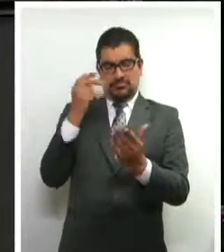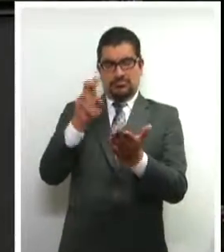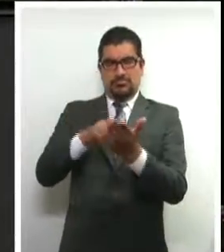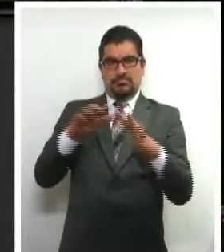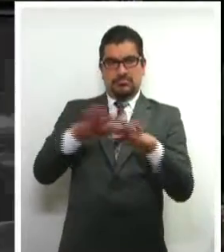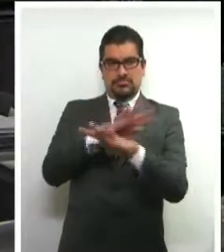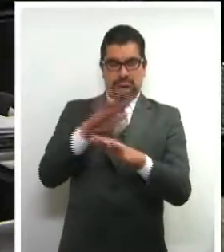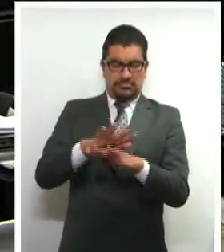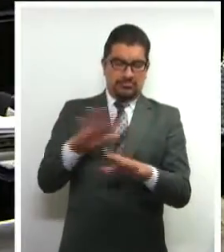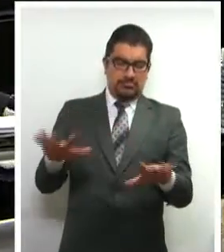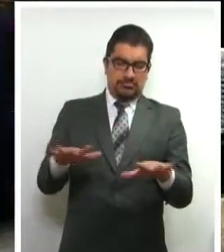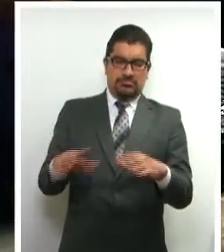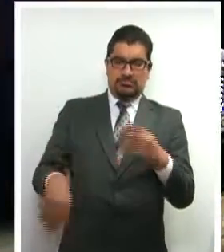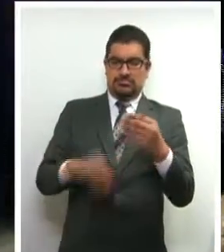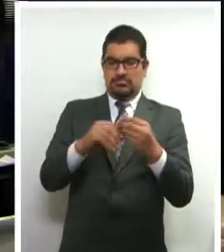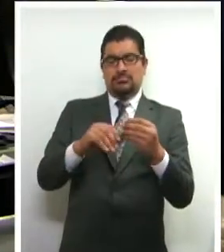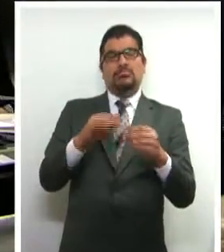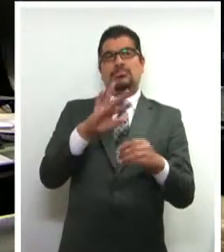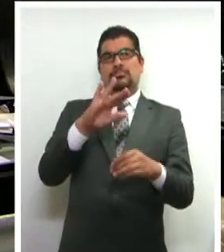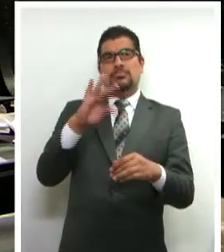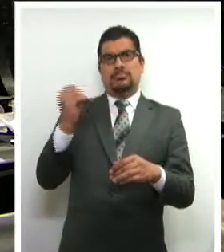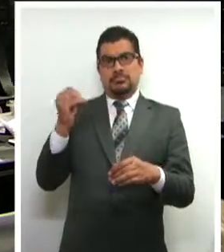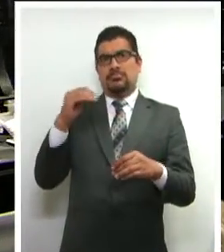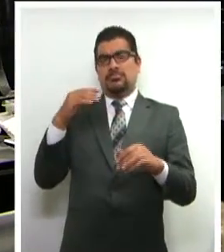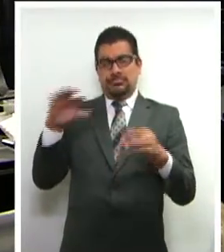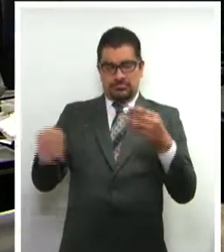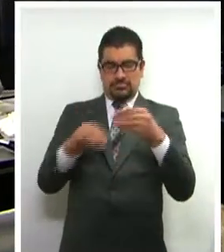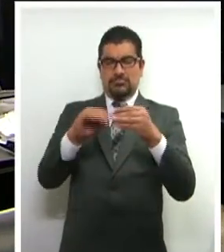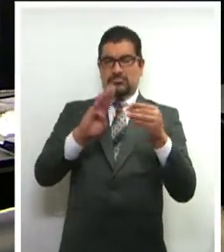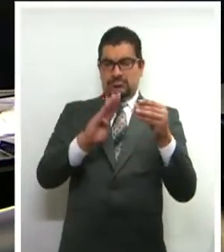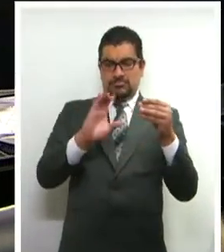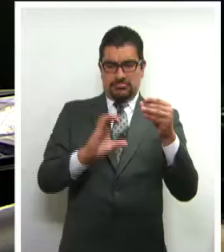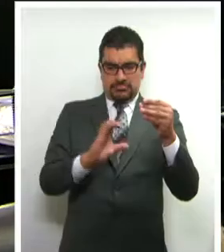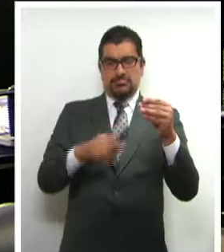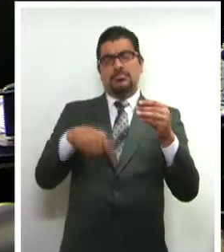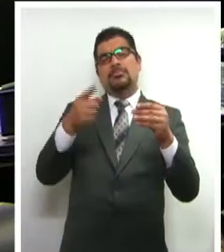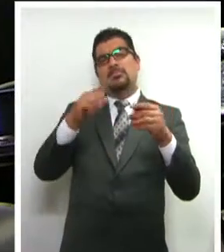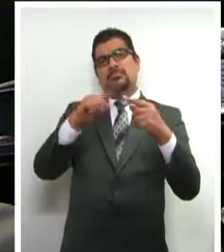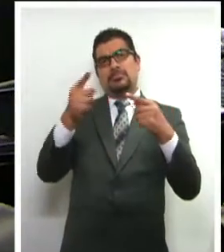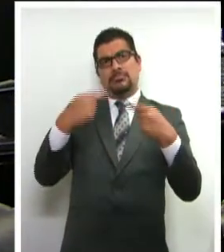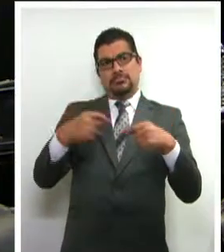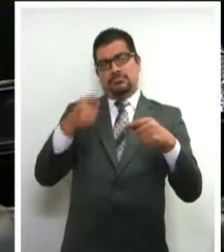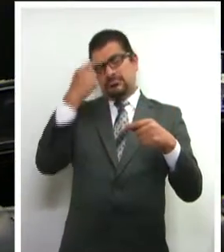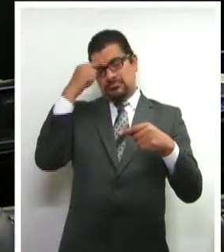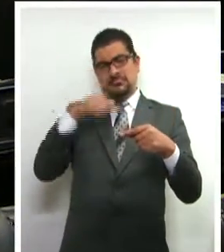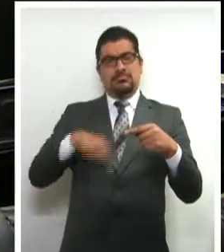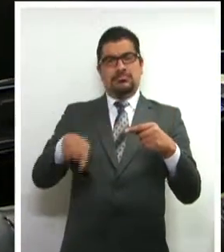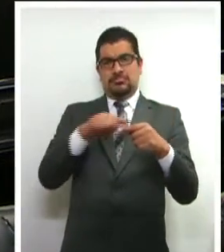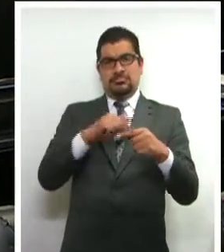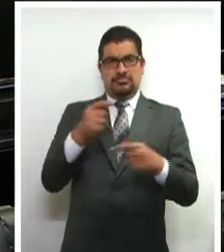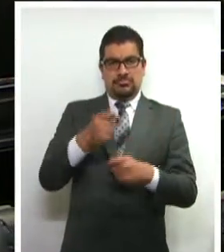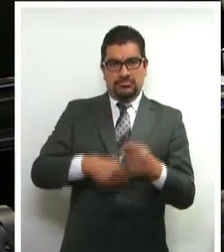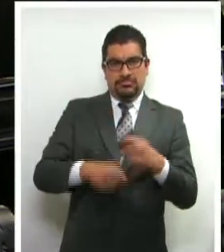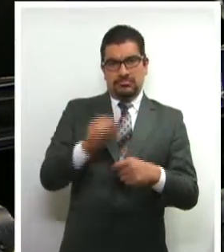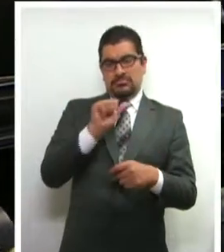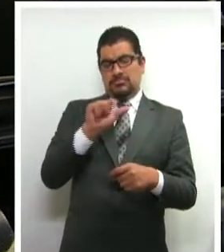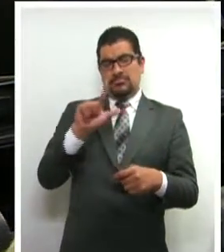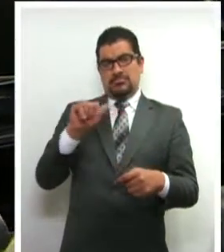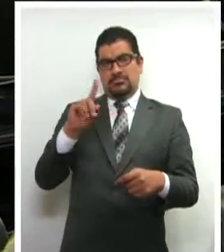que se modifica y adiciona el artículo 59, apartado B y C del capítulo 6 de las demarcaciones territoriales y sus